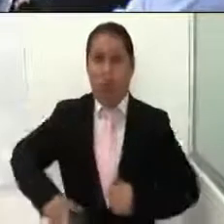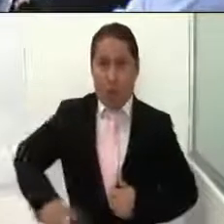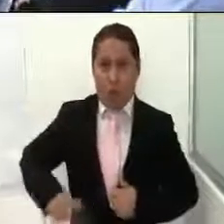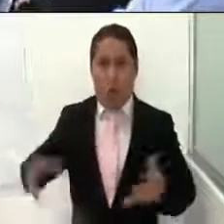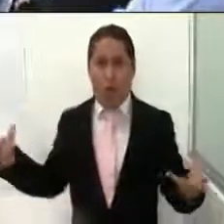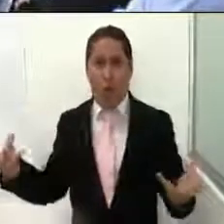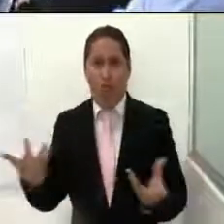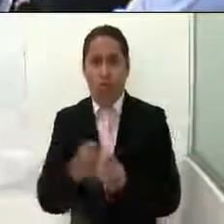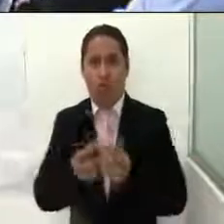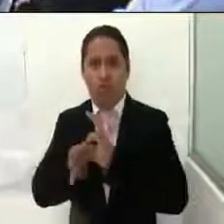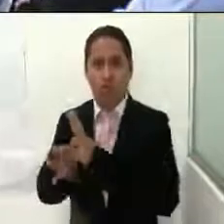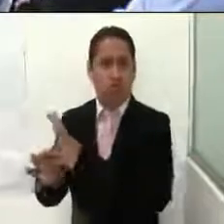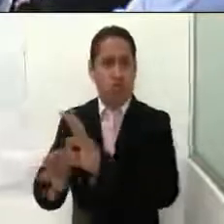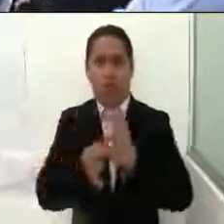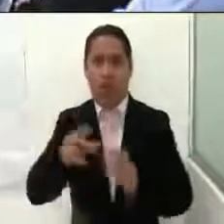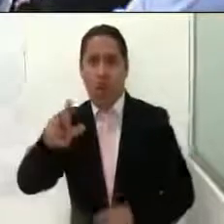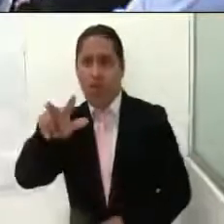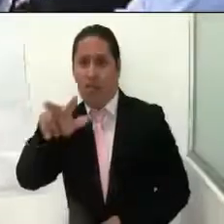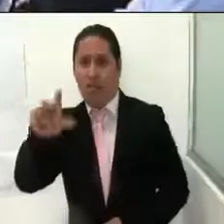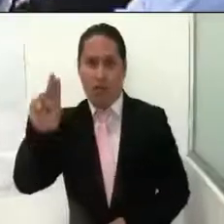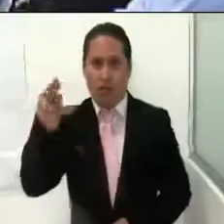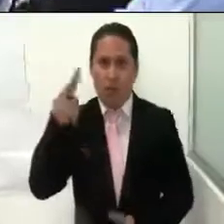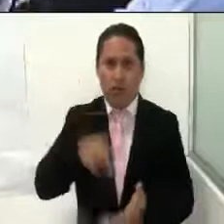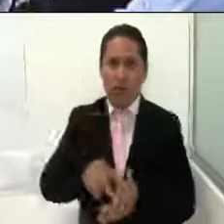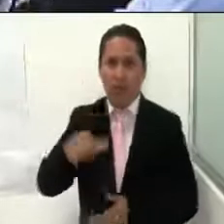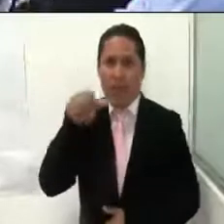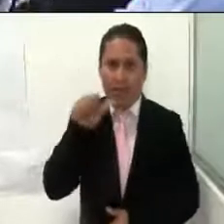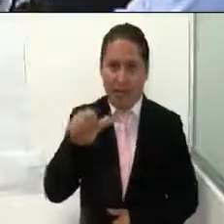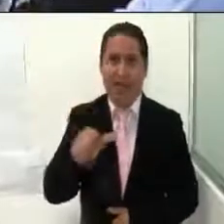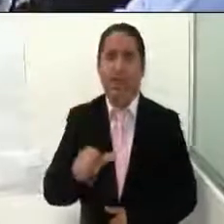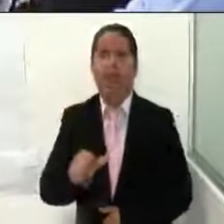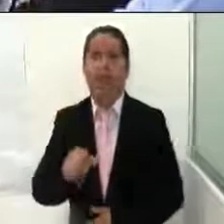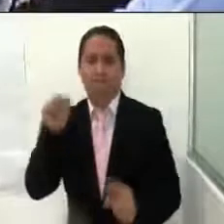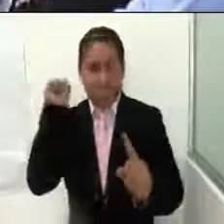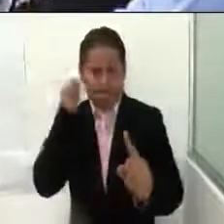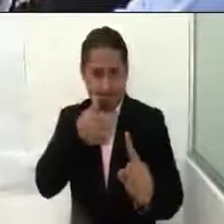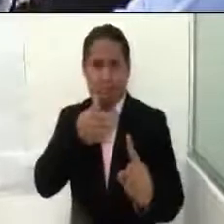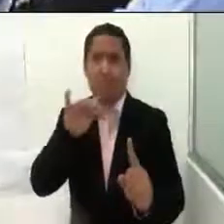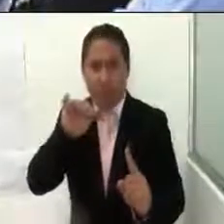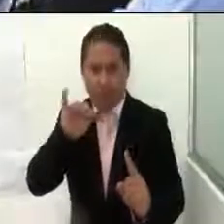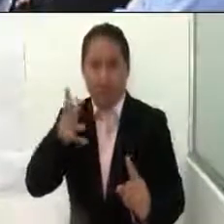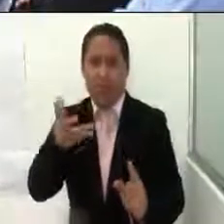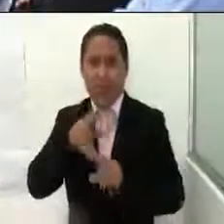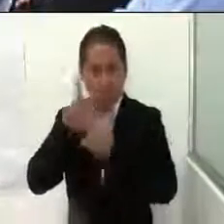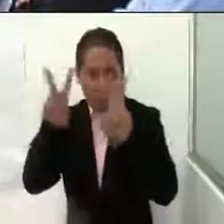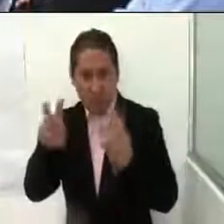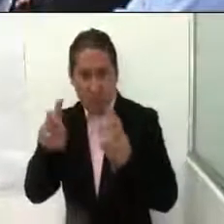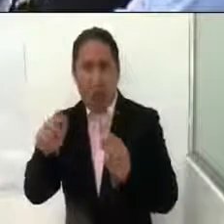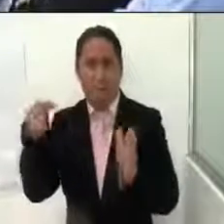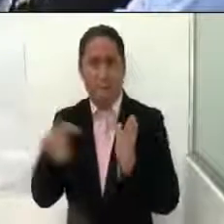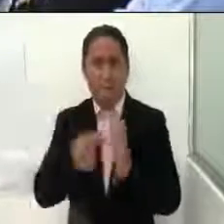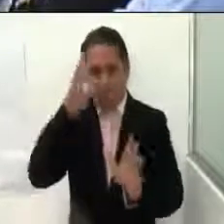de noviembre del año 2016 específicamente en lo relativo al punto de acuerdo número 3